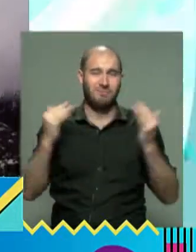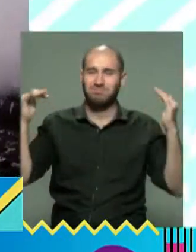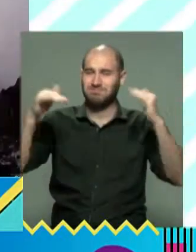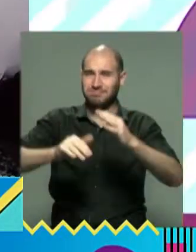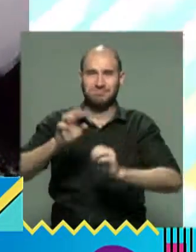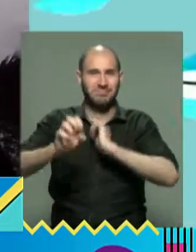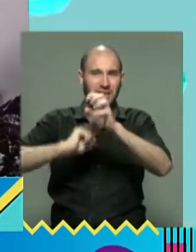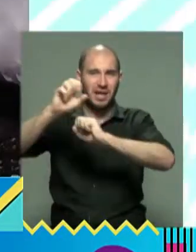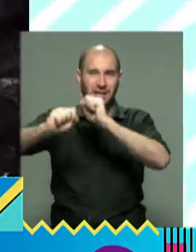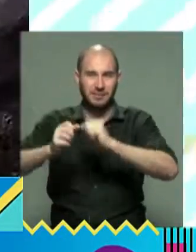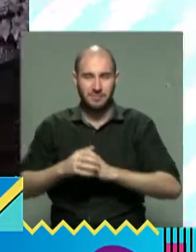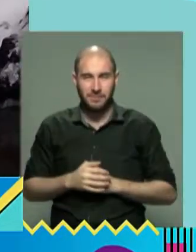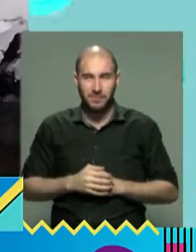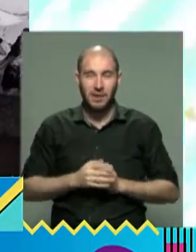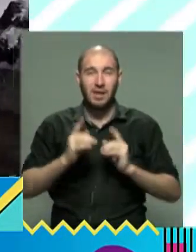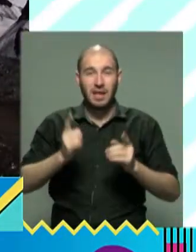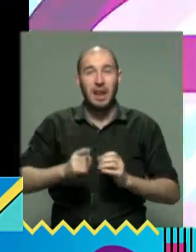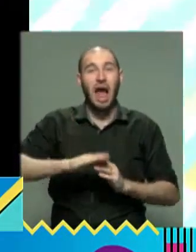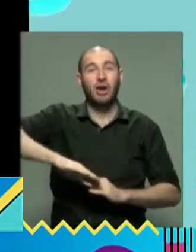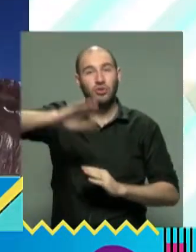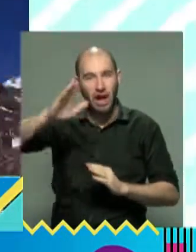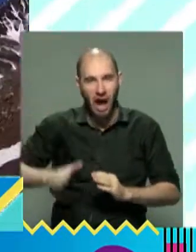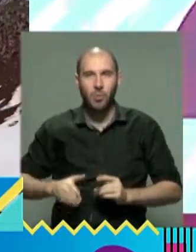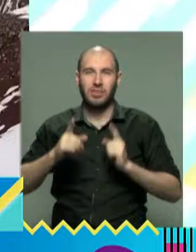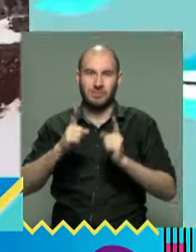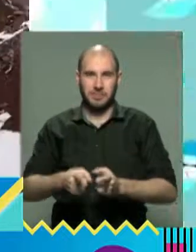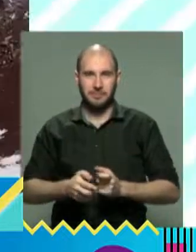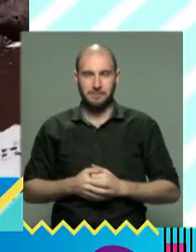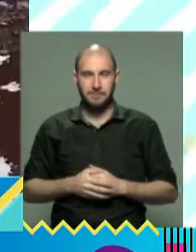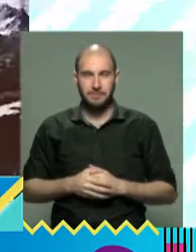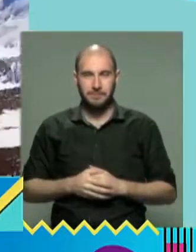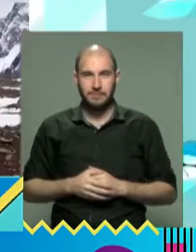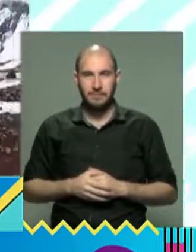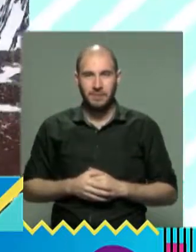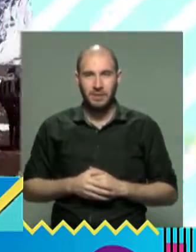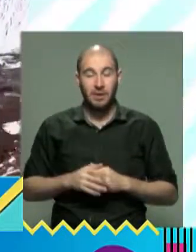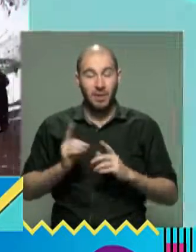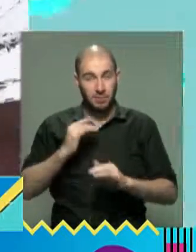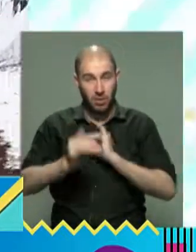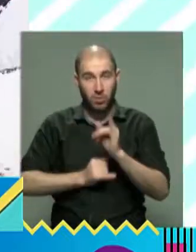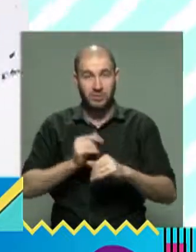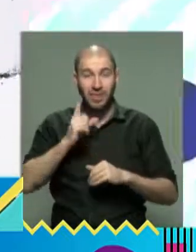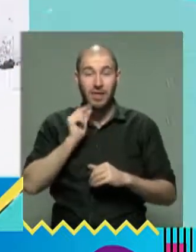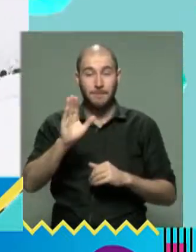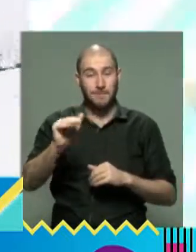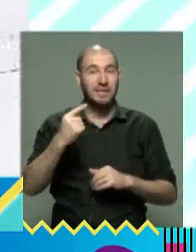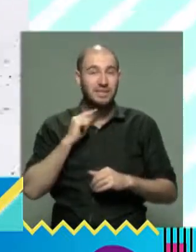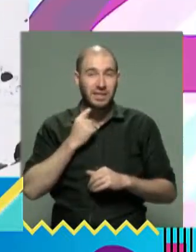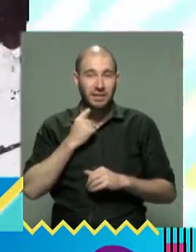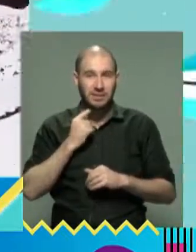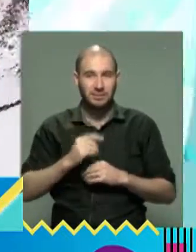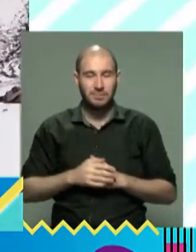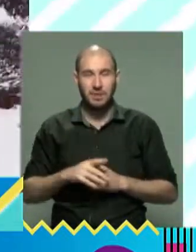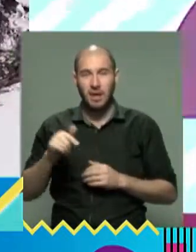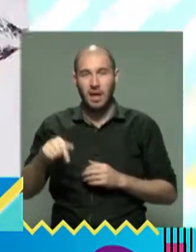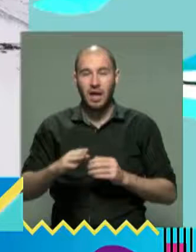escalarlo, y ni hablar de Aconcagua, que bueno, dicho sea de paso, este martes 13 tenemos